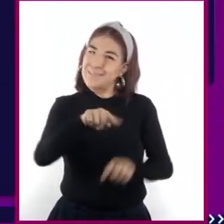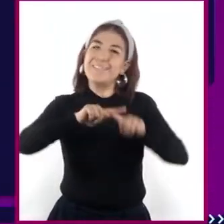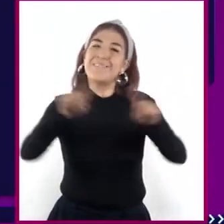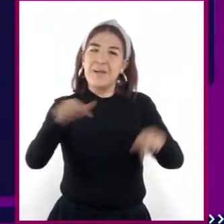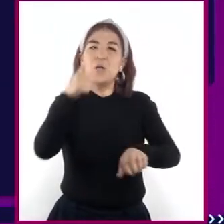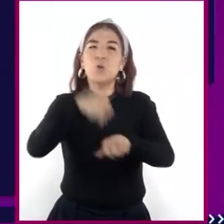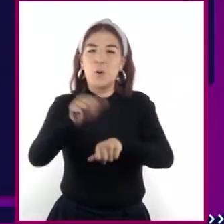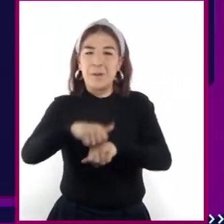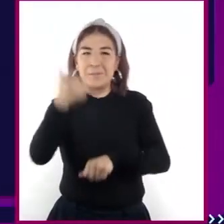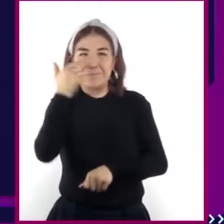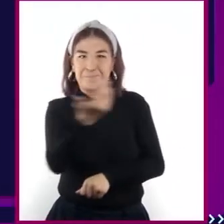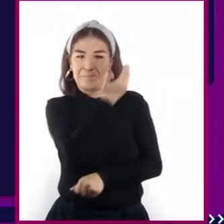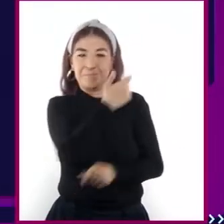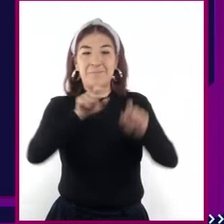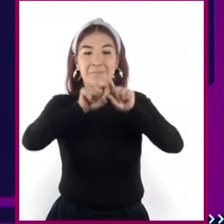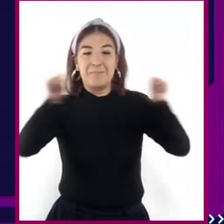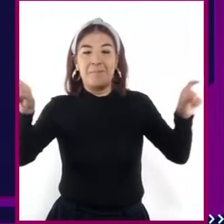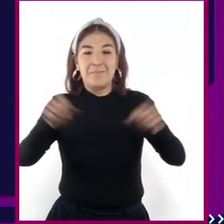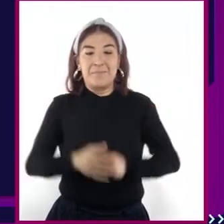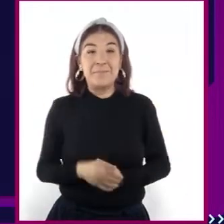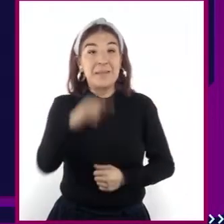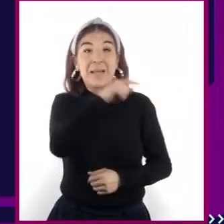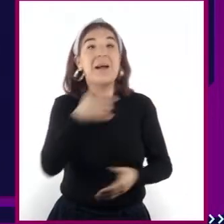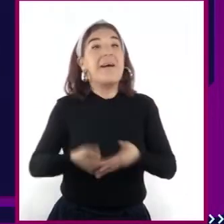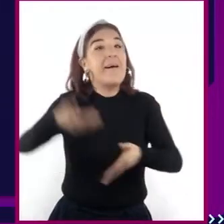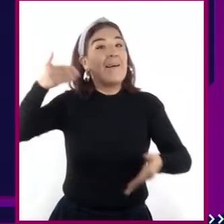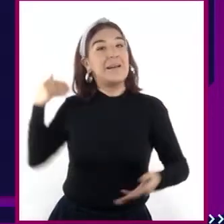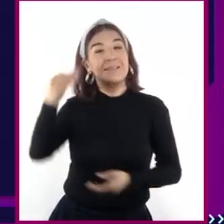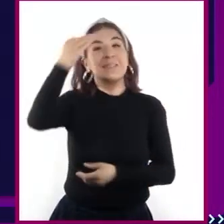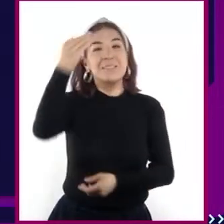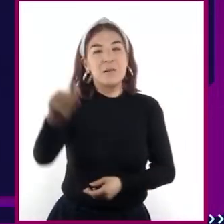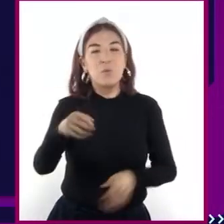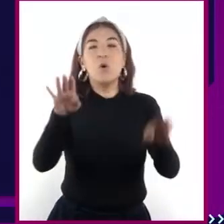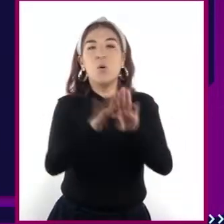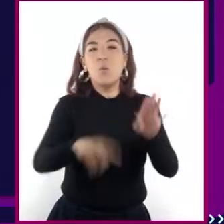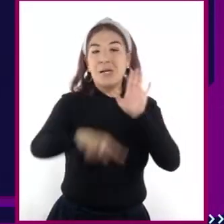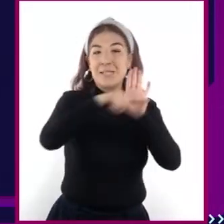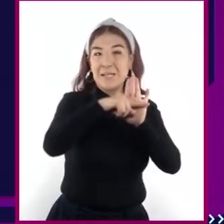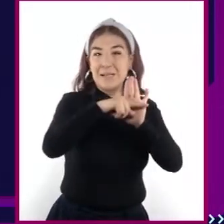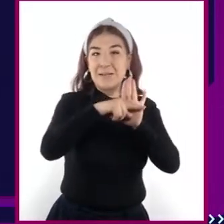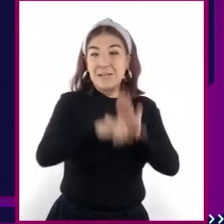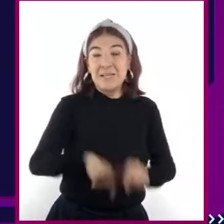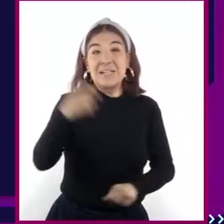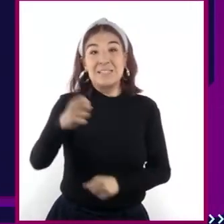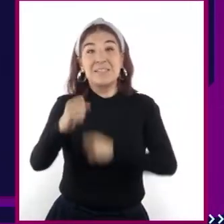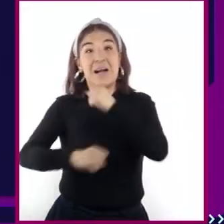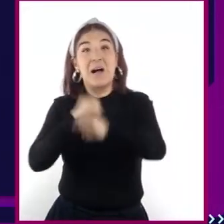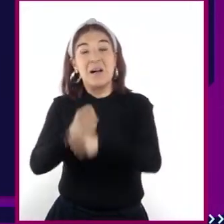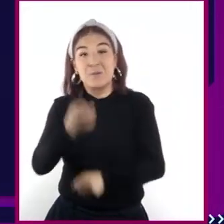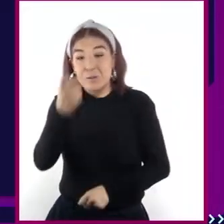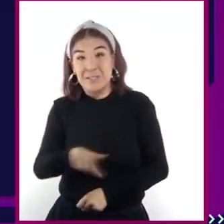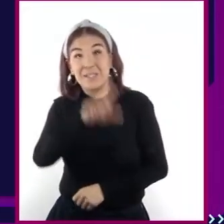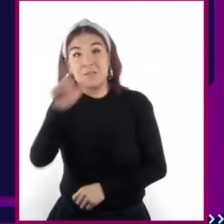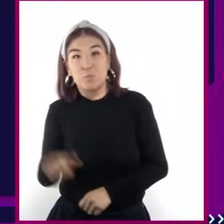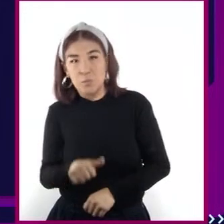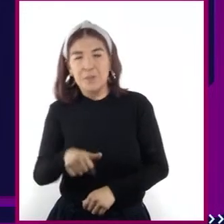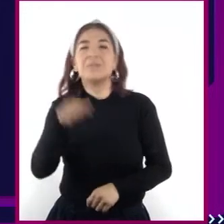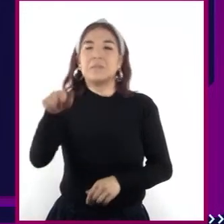numérica, a los años antes de nuestra era. Los representamos como negativos y a los años de nuestra era como